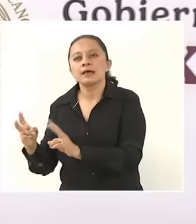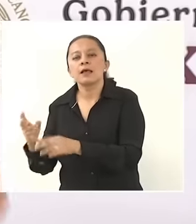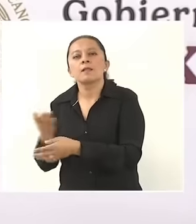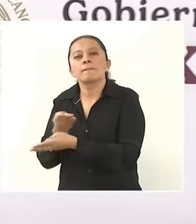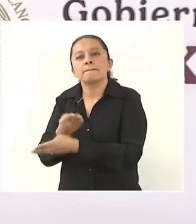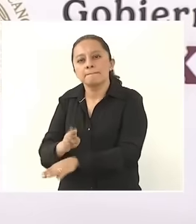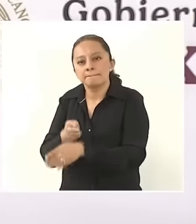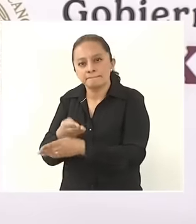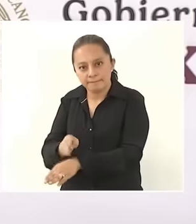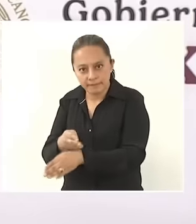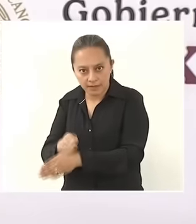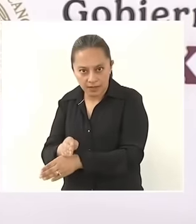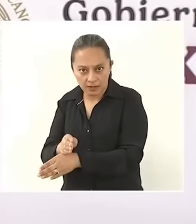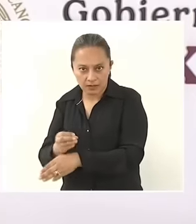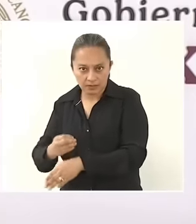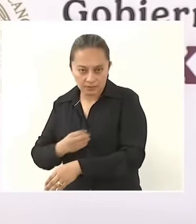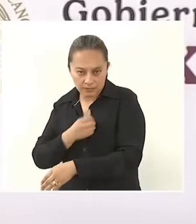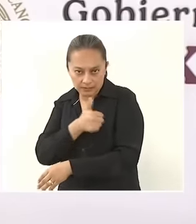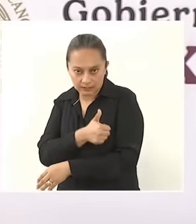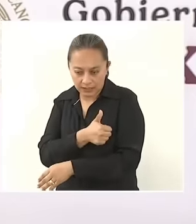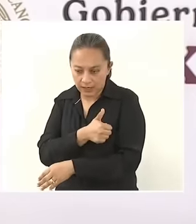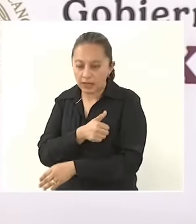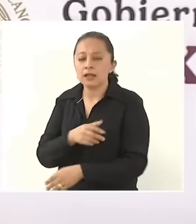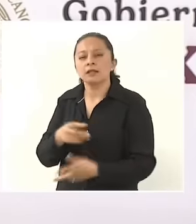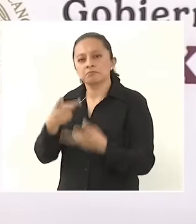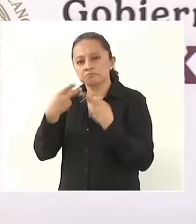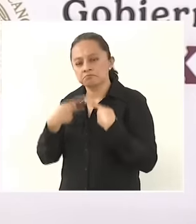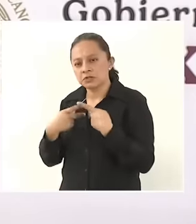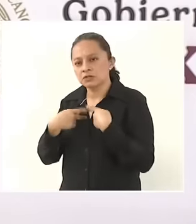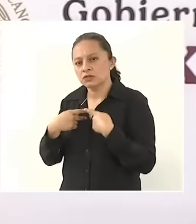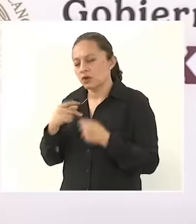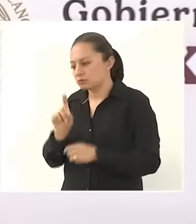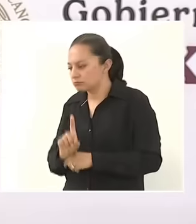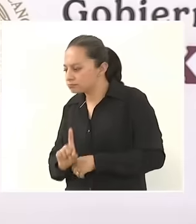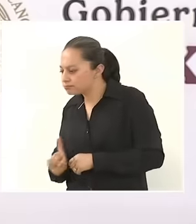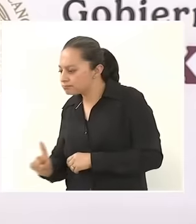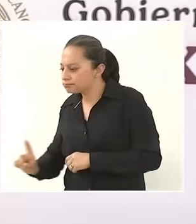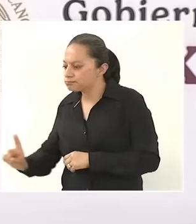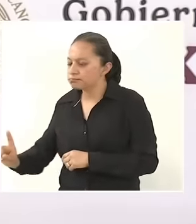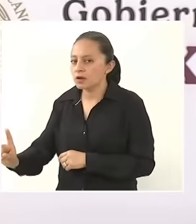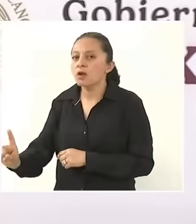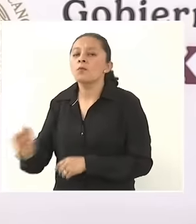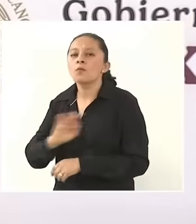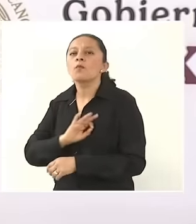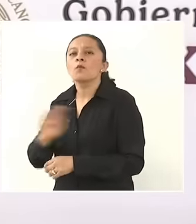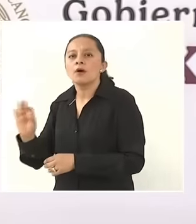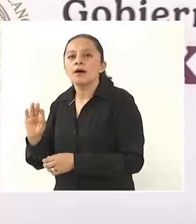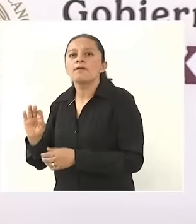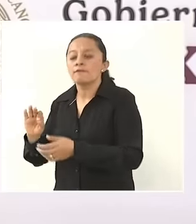recojan sus medicamentos de manera gratuita en las farmacias del bienestar.